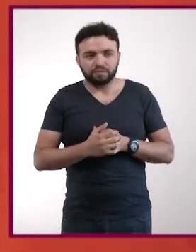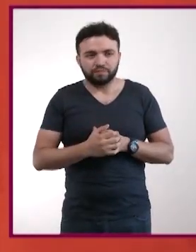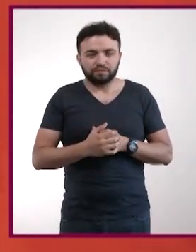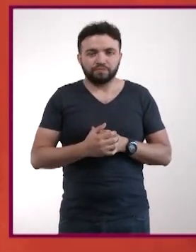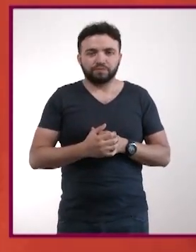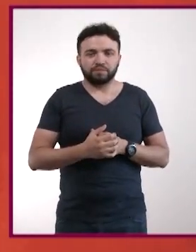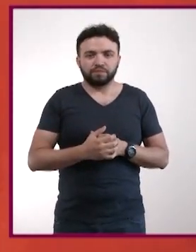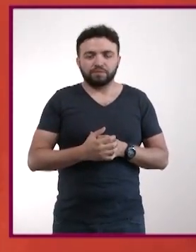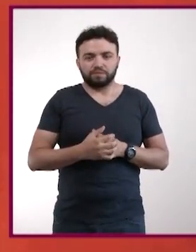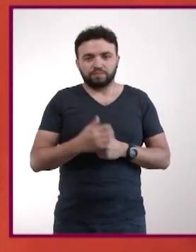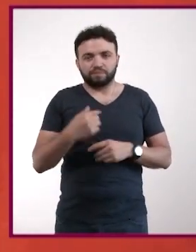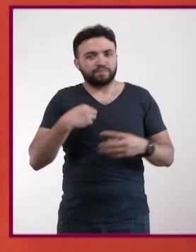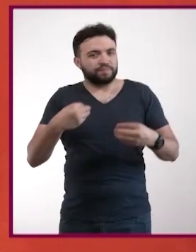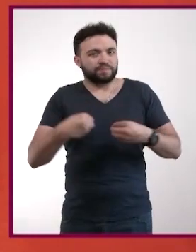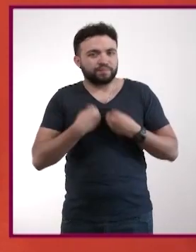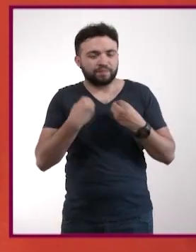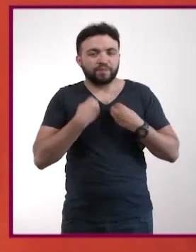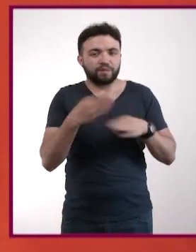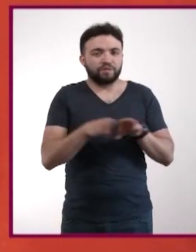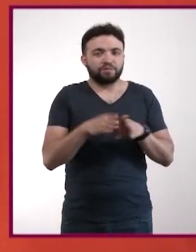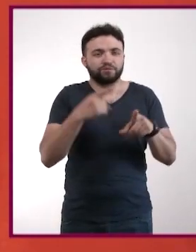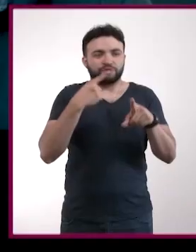pues sí, influencia.